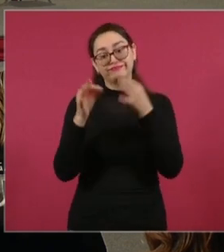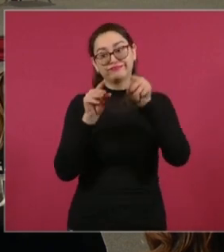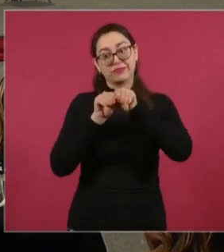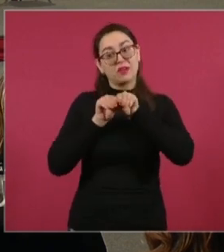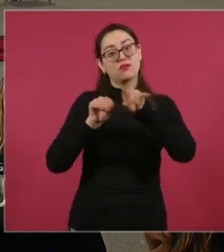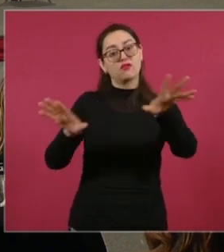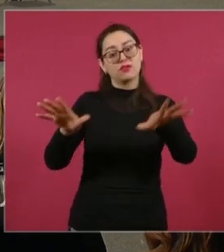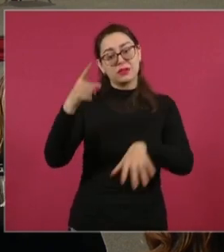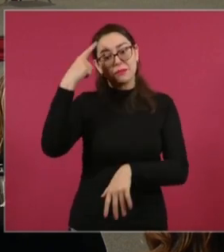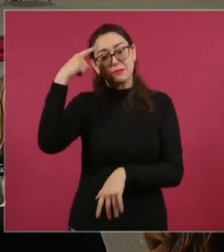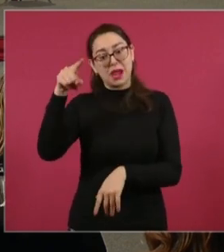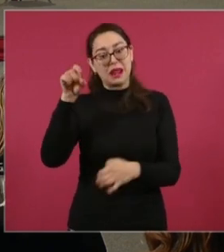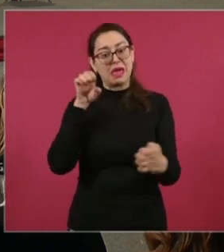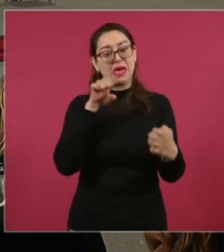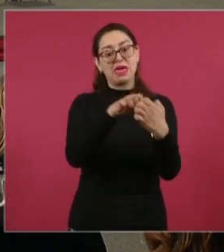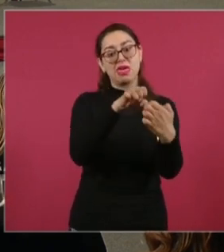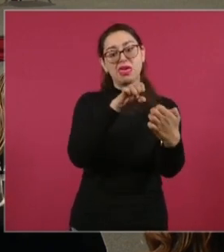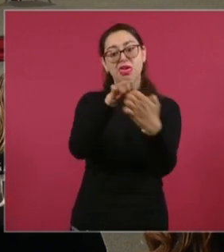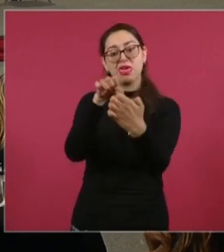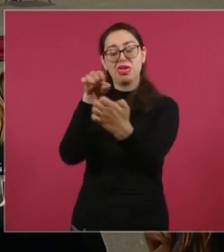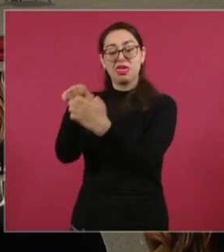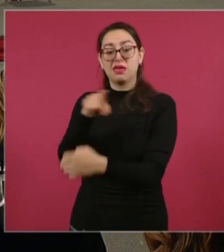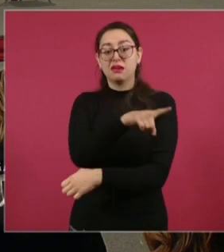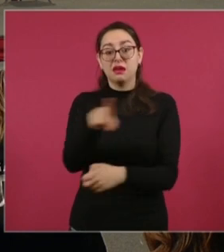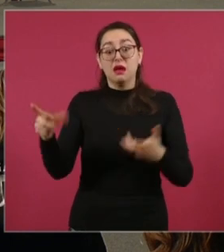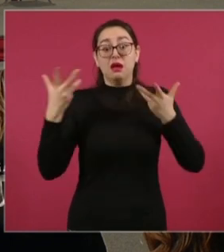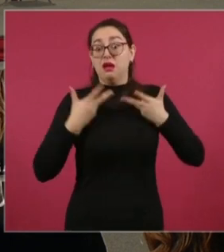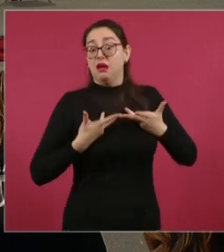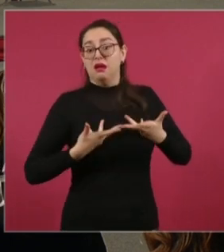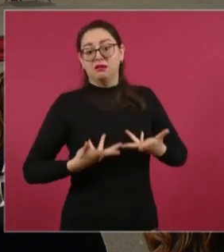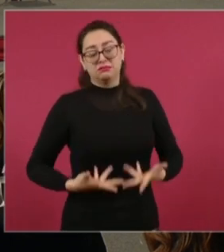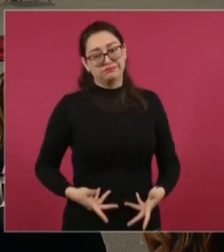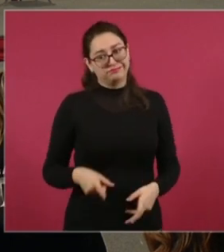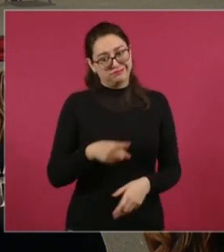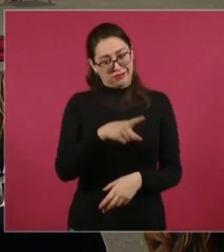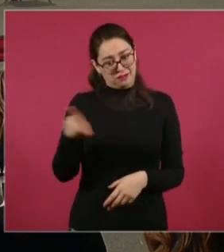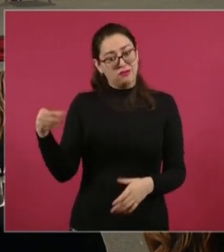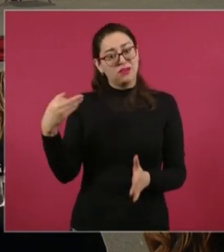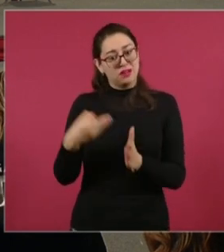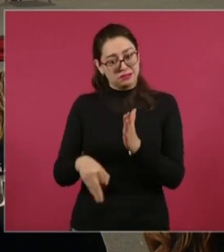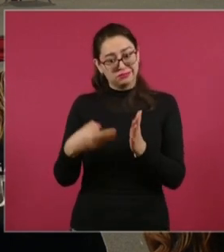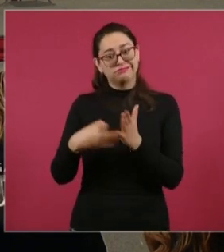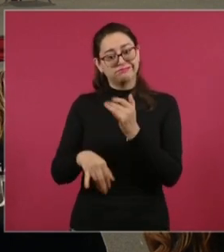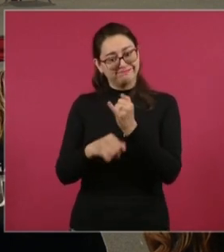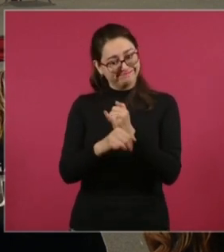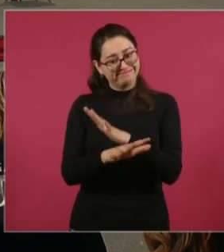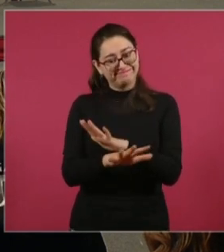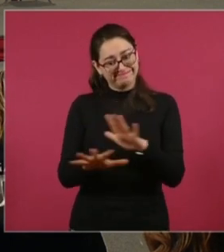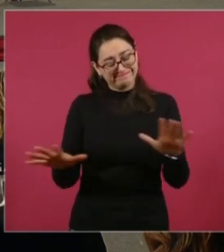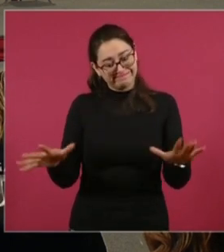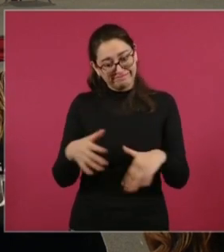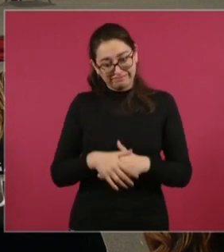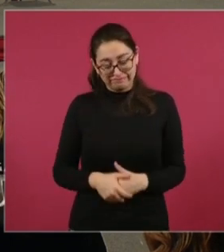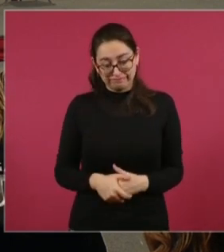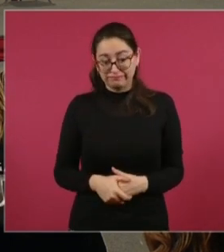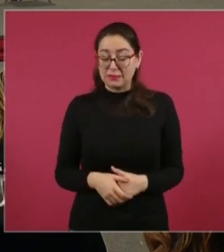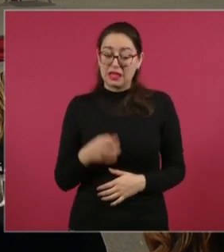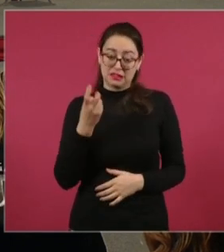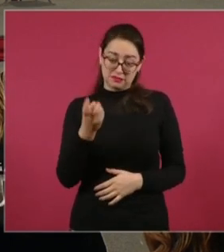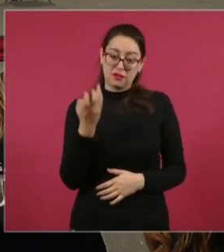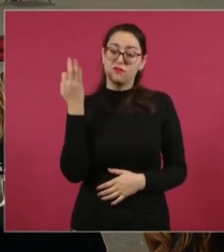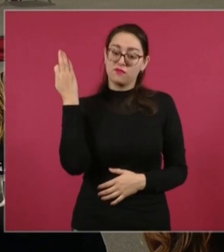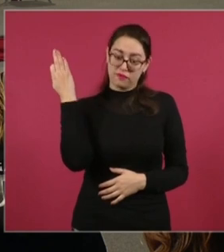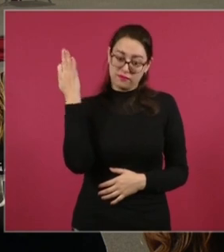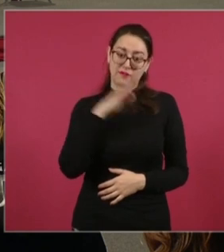esto que dicen en grupos de WhatsApp y en Twitter. El documento que presentan, que vemos